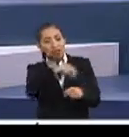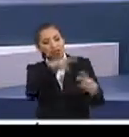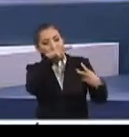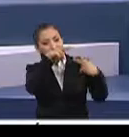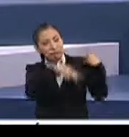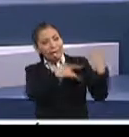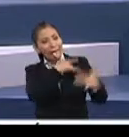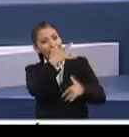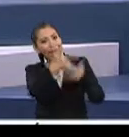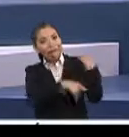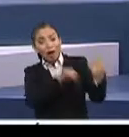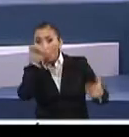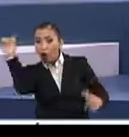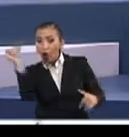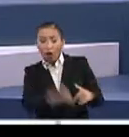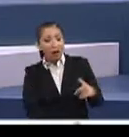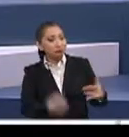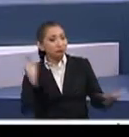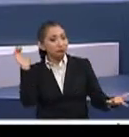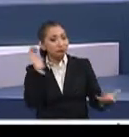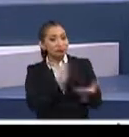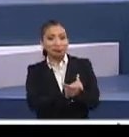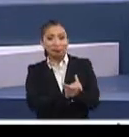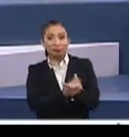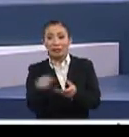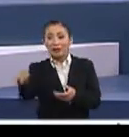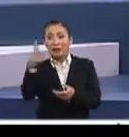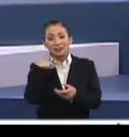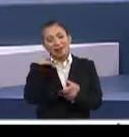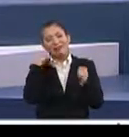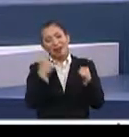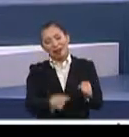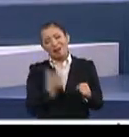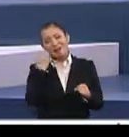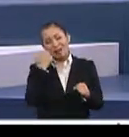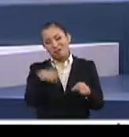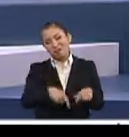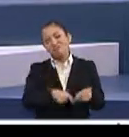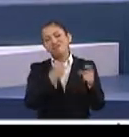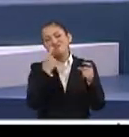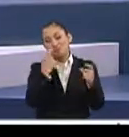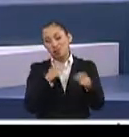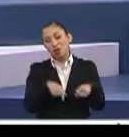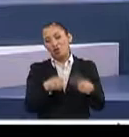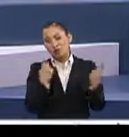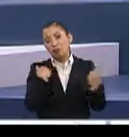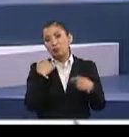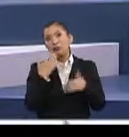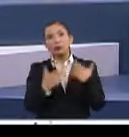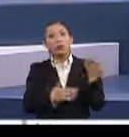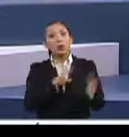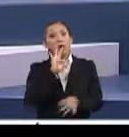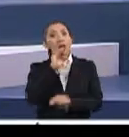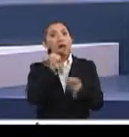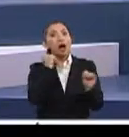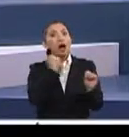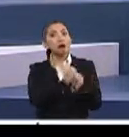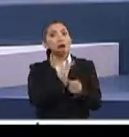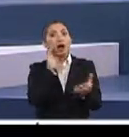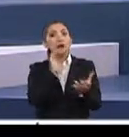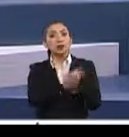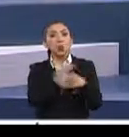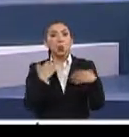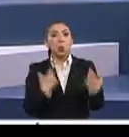el instante se enamoran, y después de eso la gente apostaba que no iban a durar, pero llevaron más de 40 años